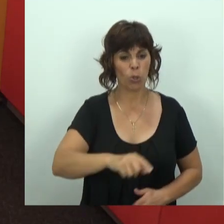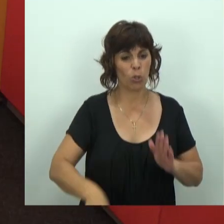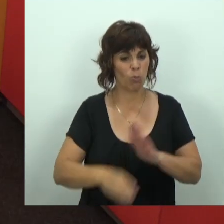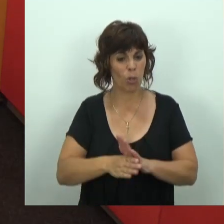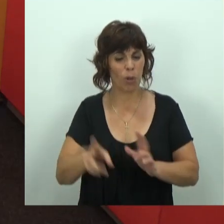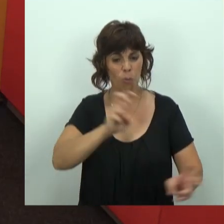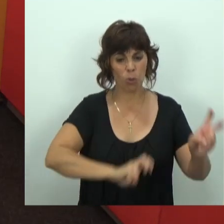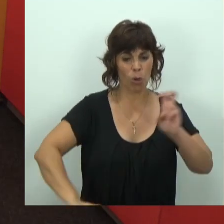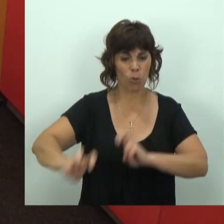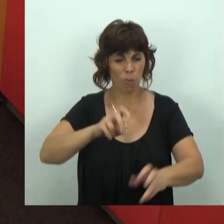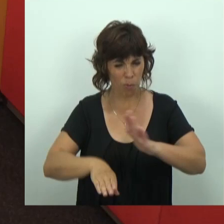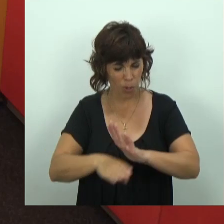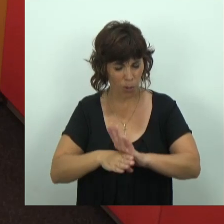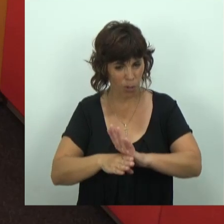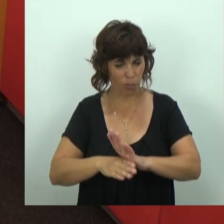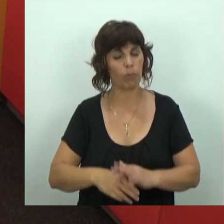Esa palabra, cuando dice en español,